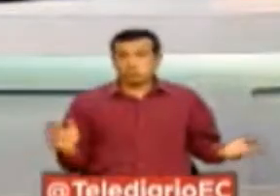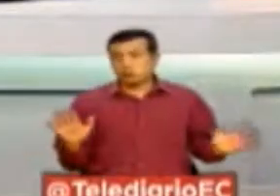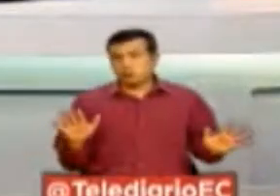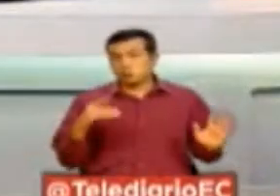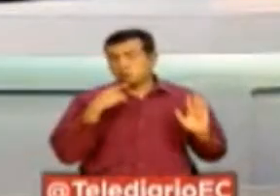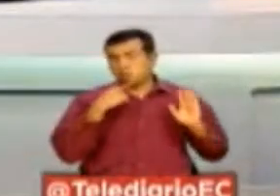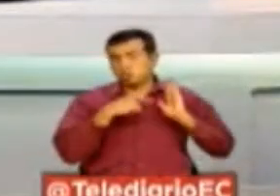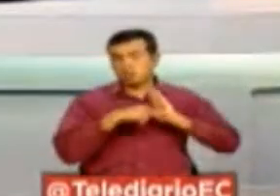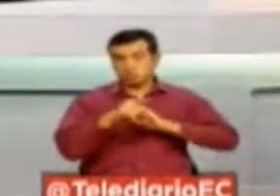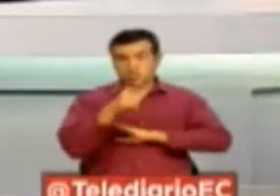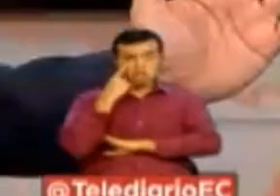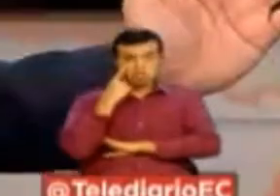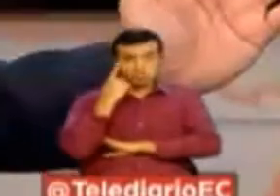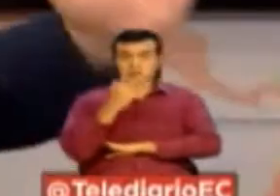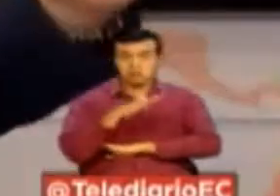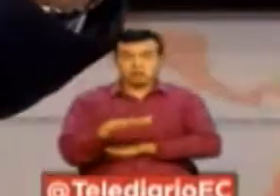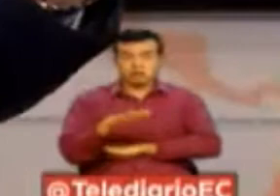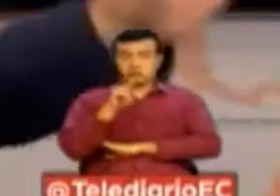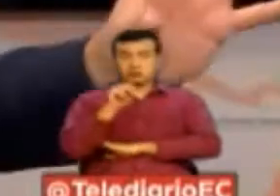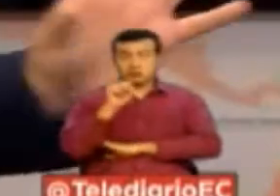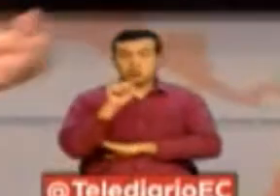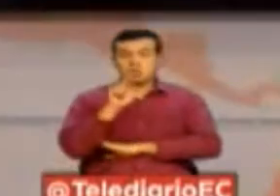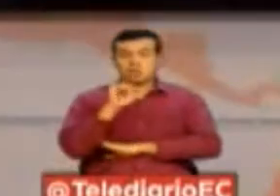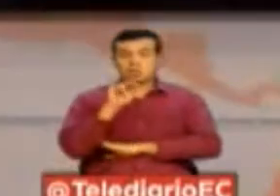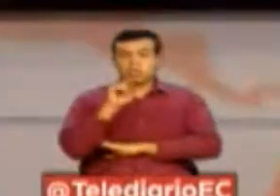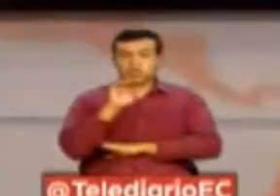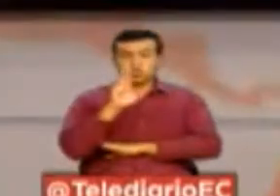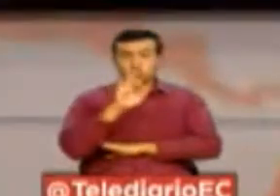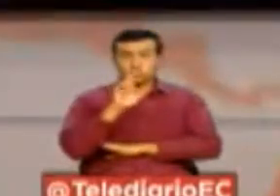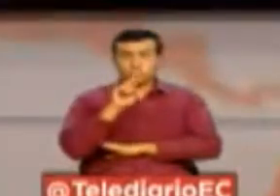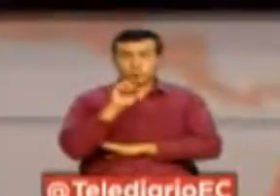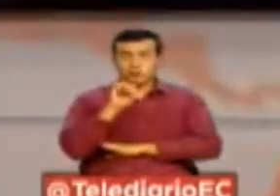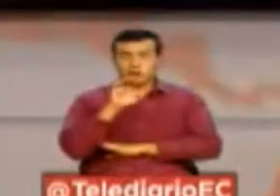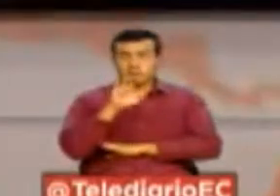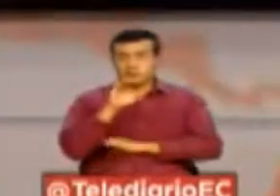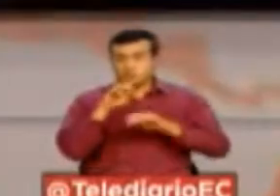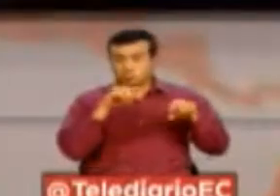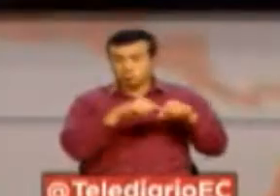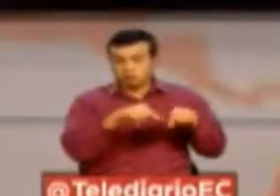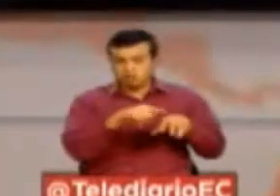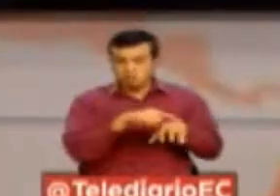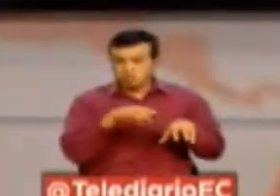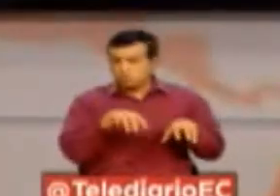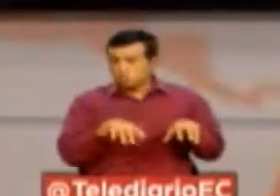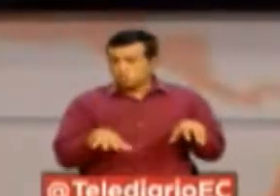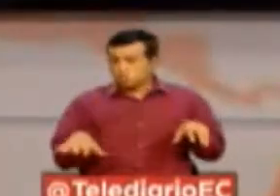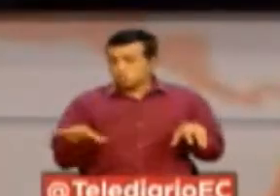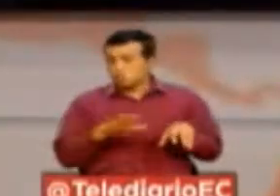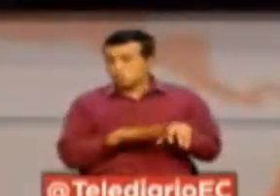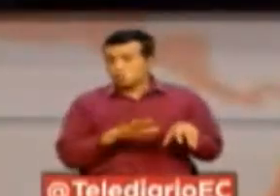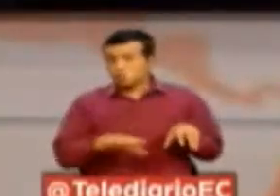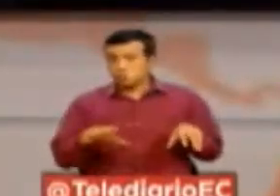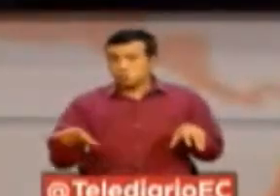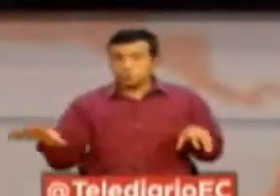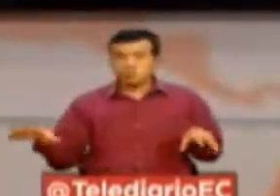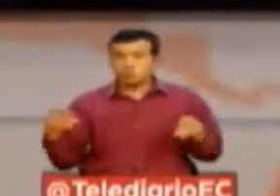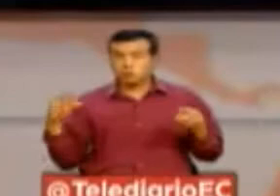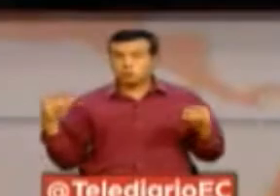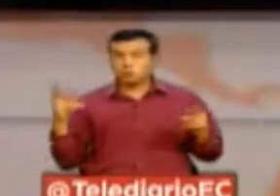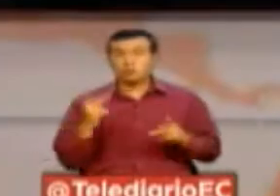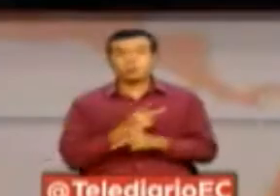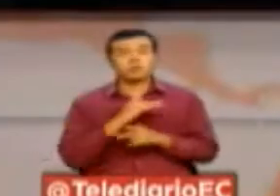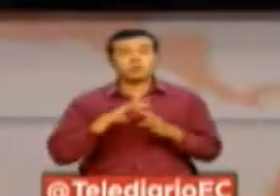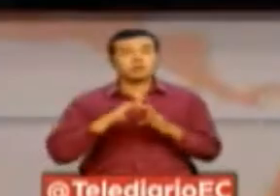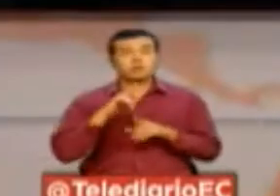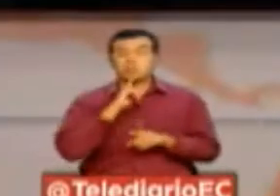aquí hay que vivir lo que está pasando en nariño especialmente el toma copero no hay que desconocer el potencial riesgo